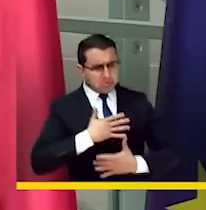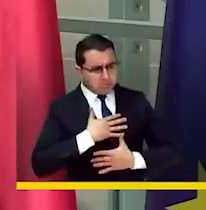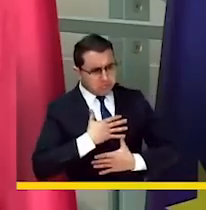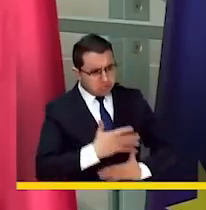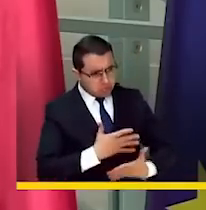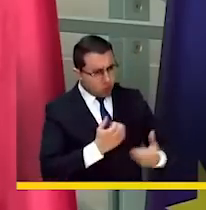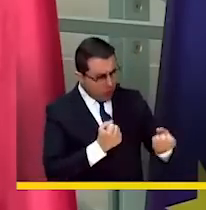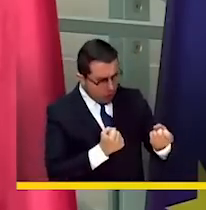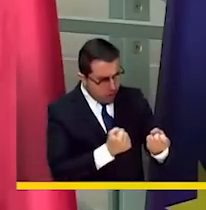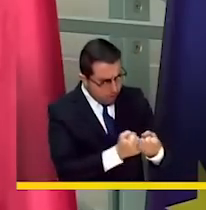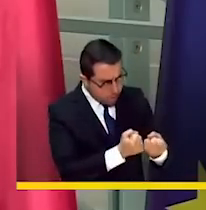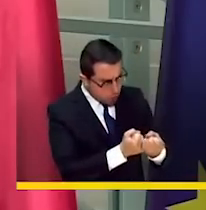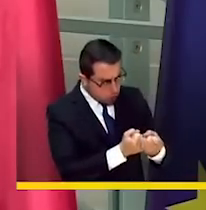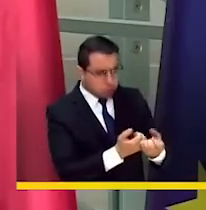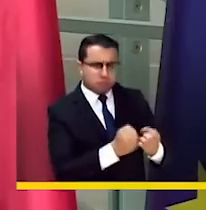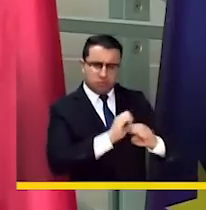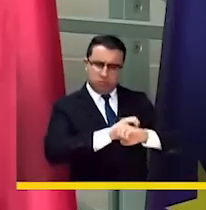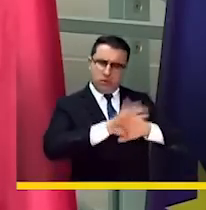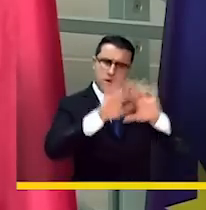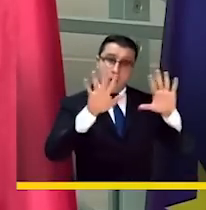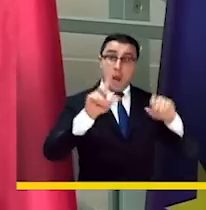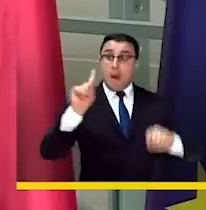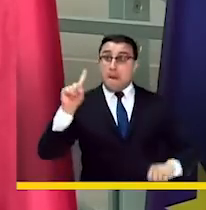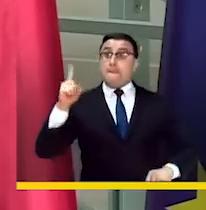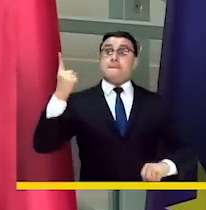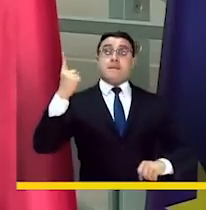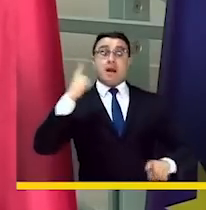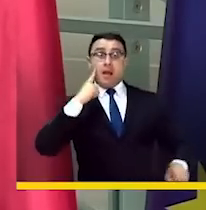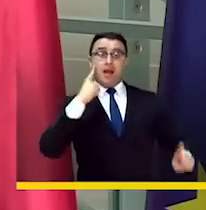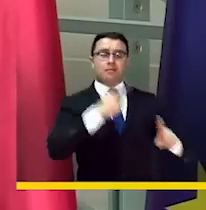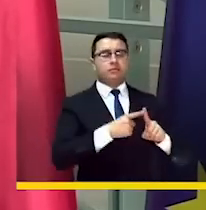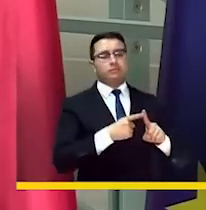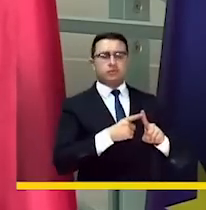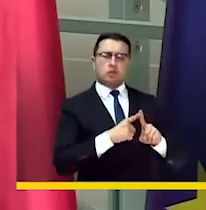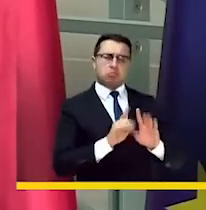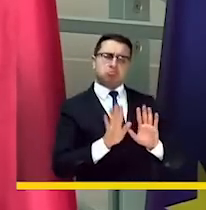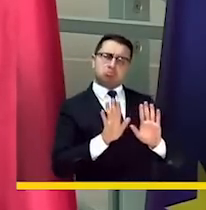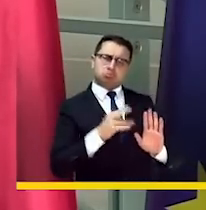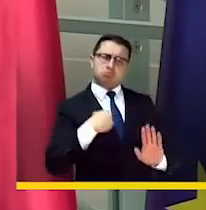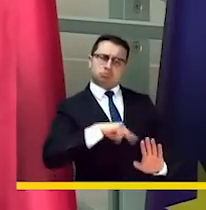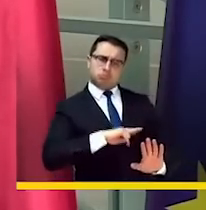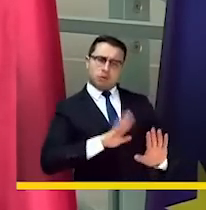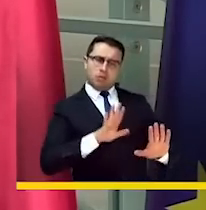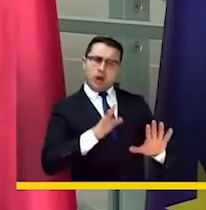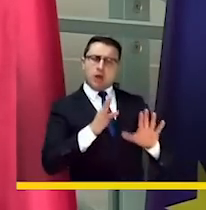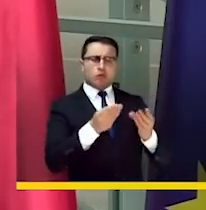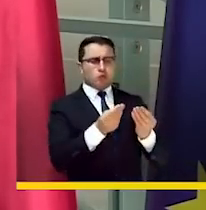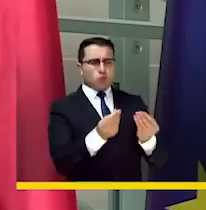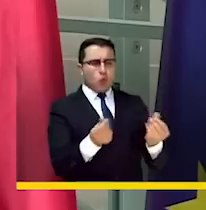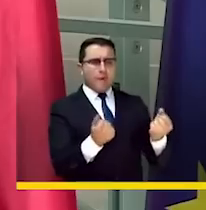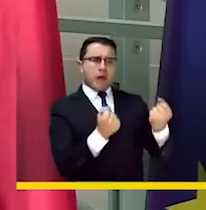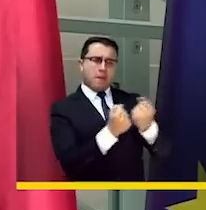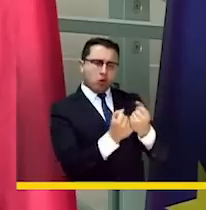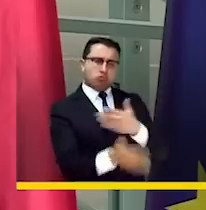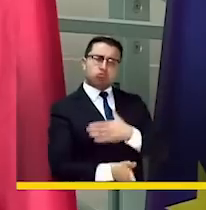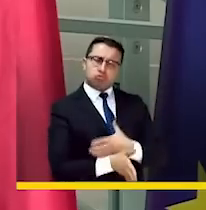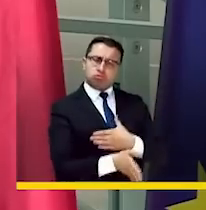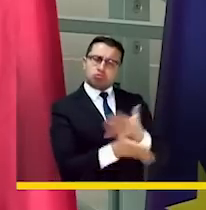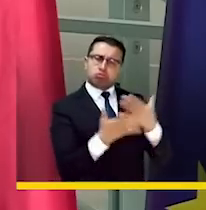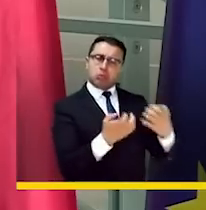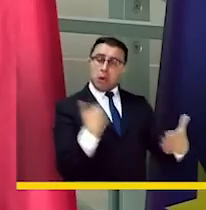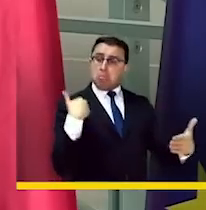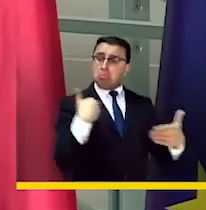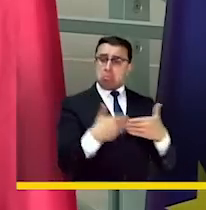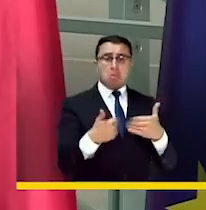como en primer plano, y vamos a mantener un bajo perfil y lo queremos seguir haciendo, lo que hemos hecho hasta